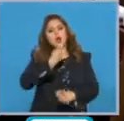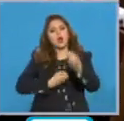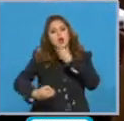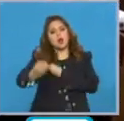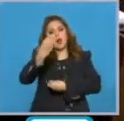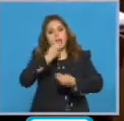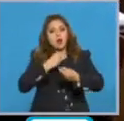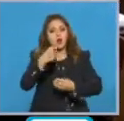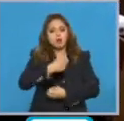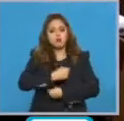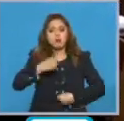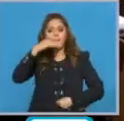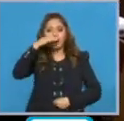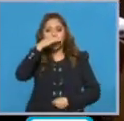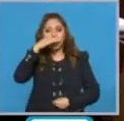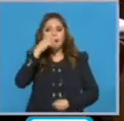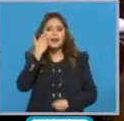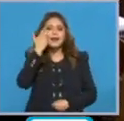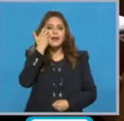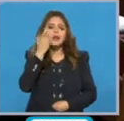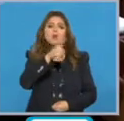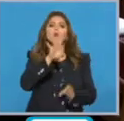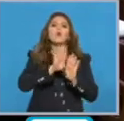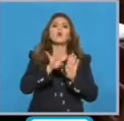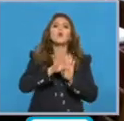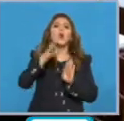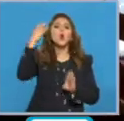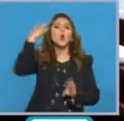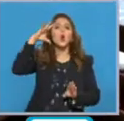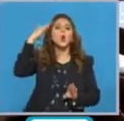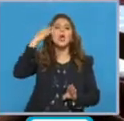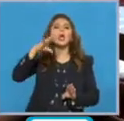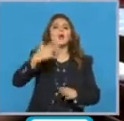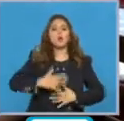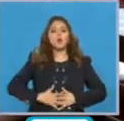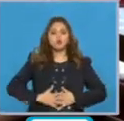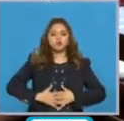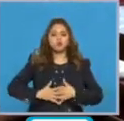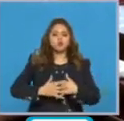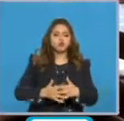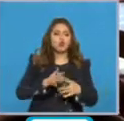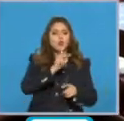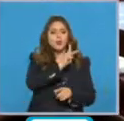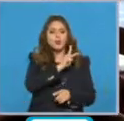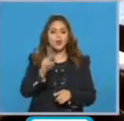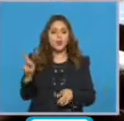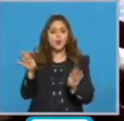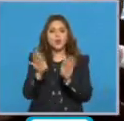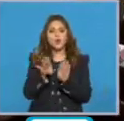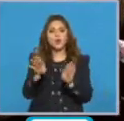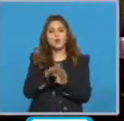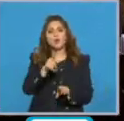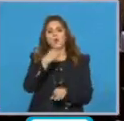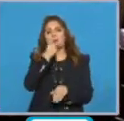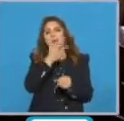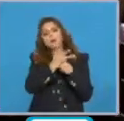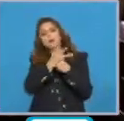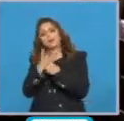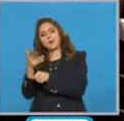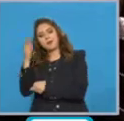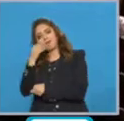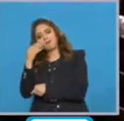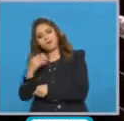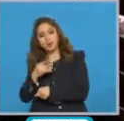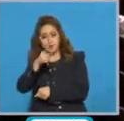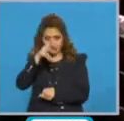digo hasta gorrón, para que el frívolo, coqueto, tragón, panzón, gorrón. Tiene todos los defectos el tío Alberto. ¿No?